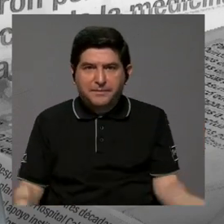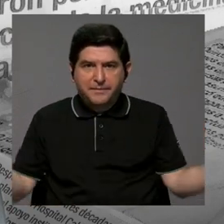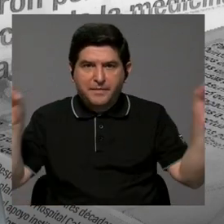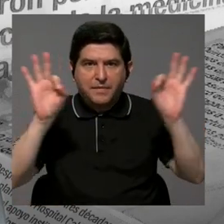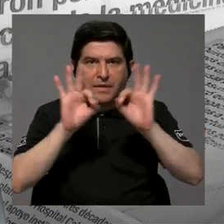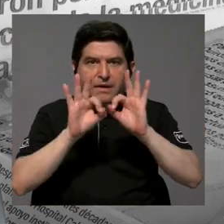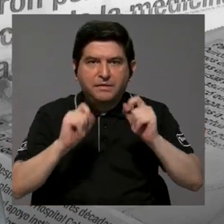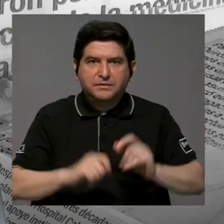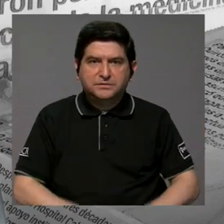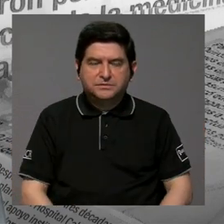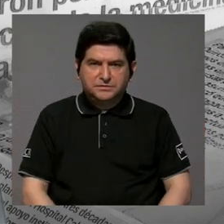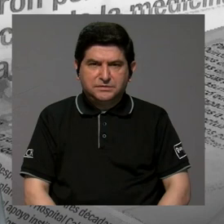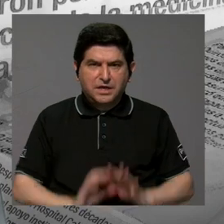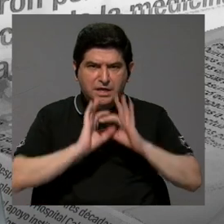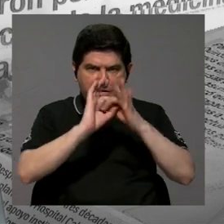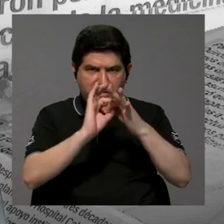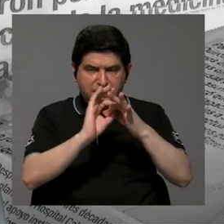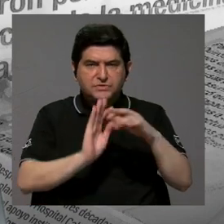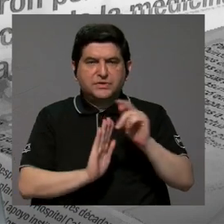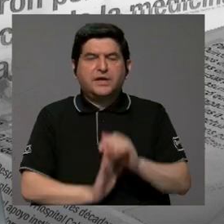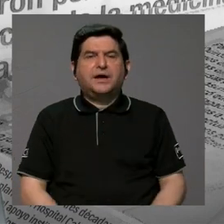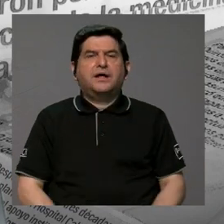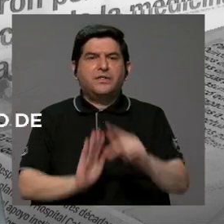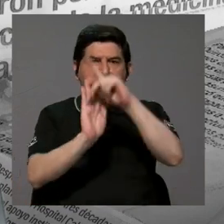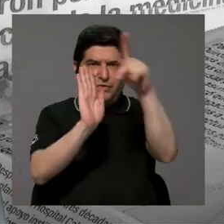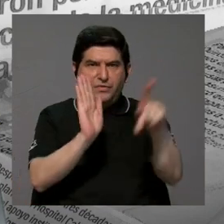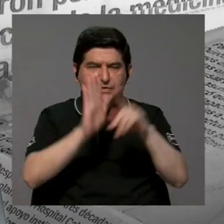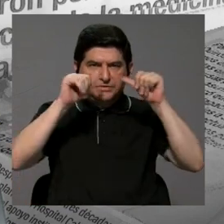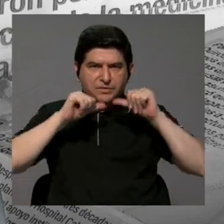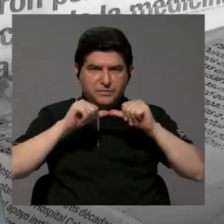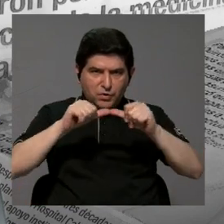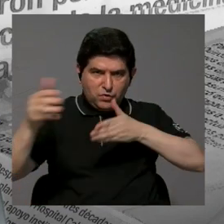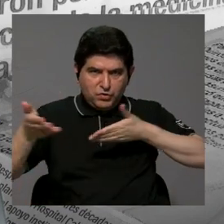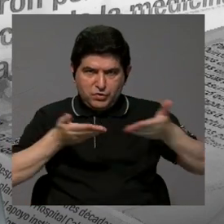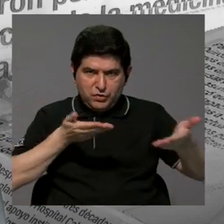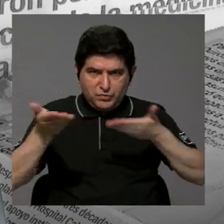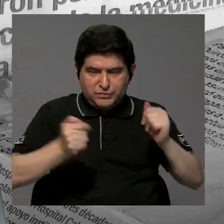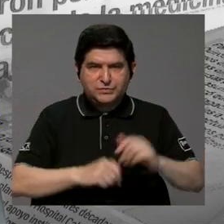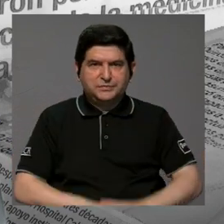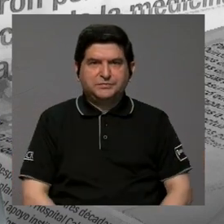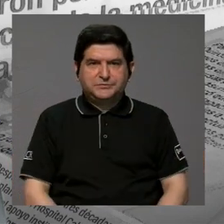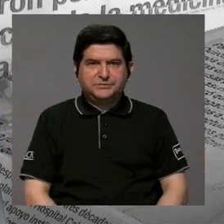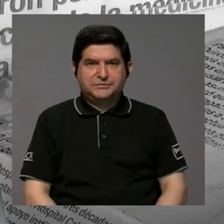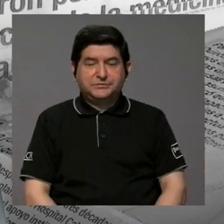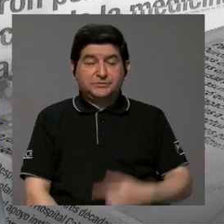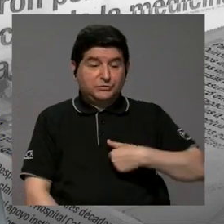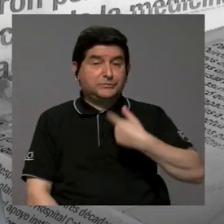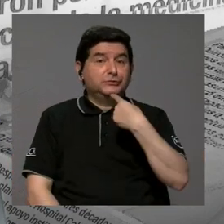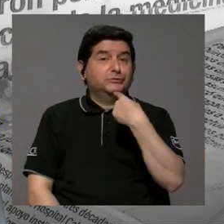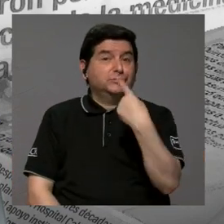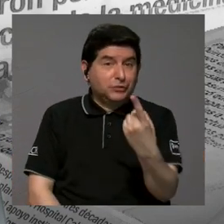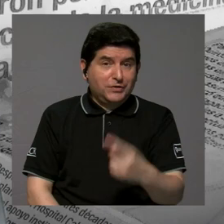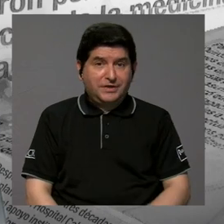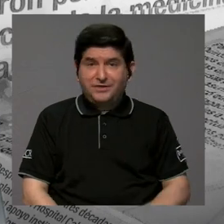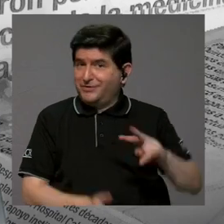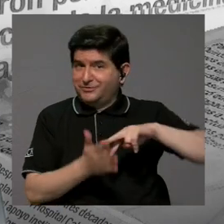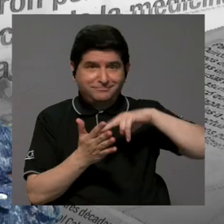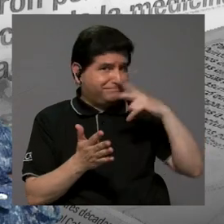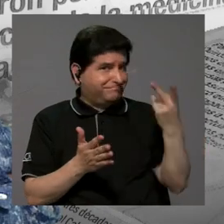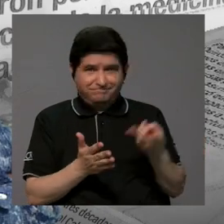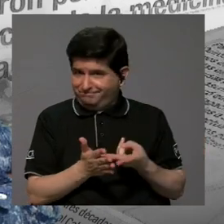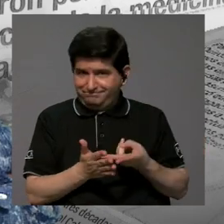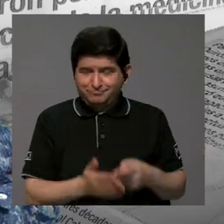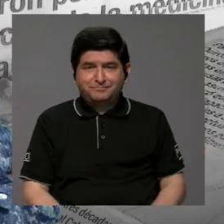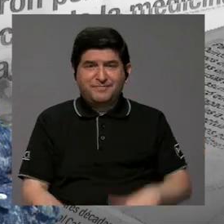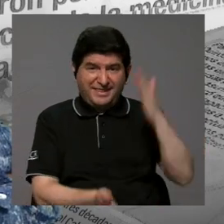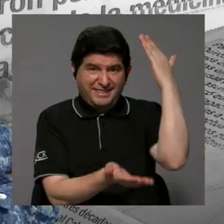aquí es en relación con el principio de continuidad del servicio. O sea, si esto que le estoy diciendo no significa que se